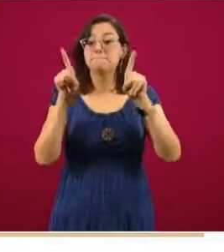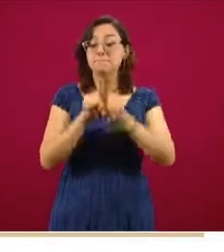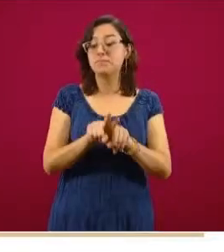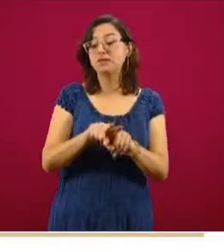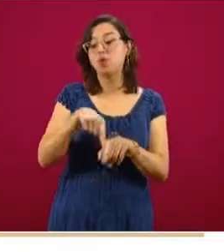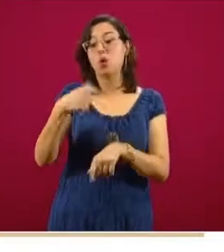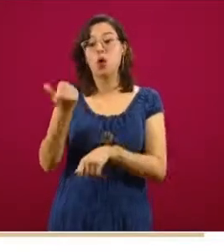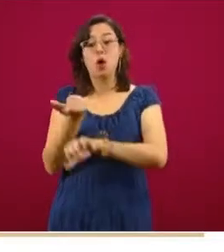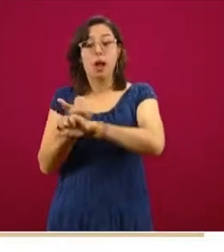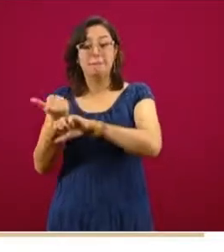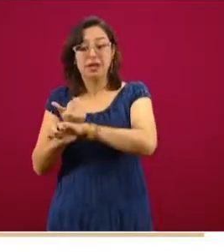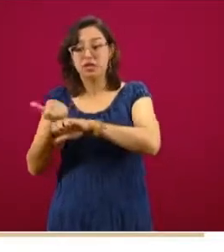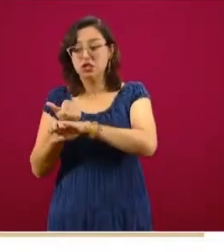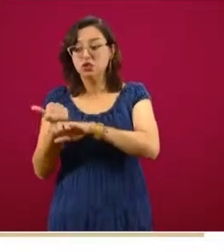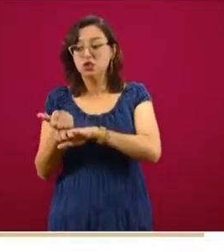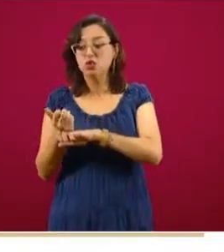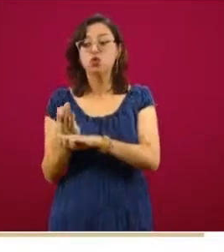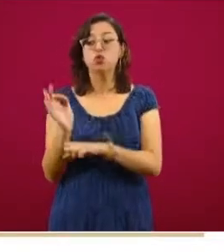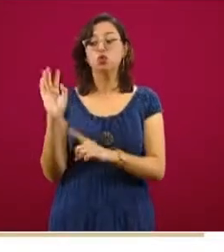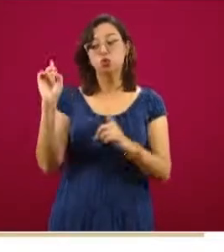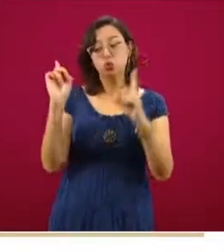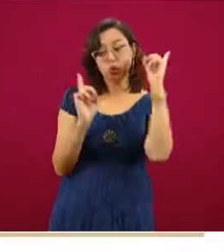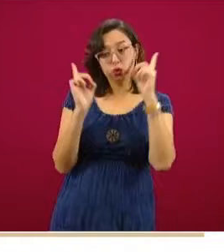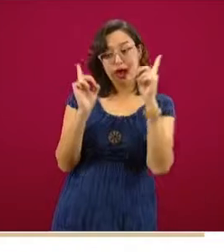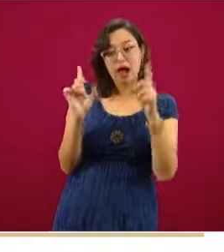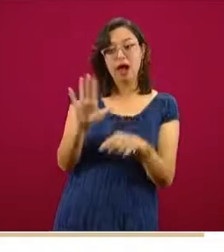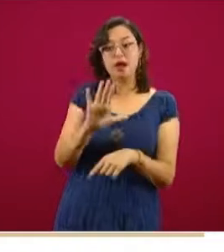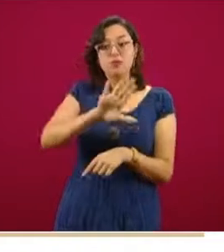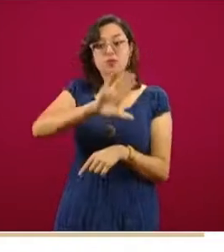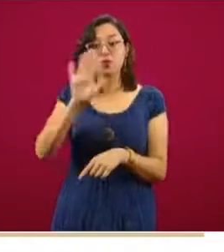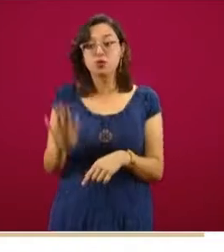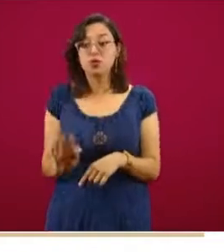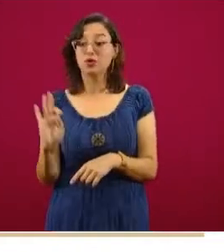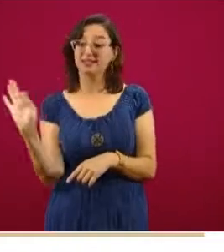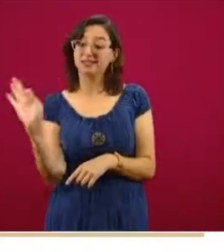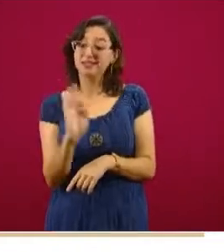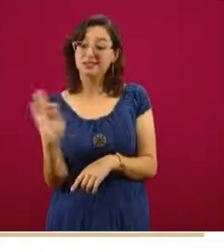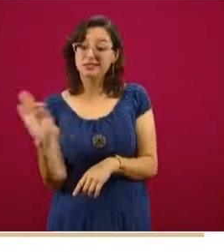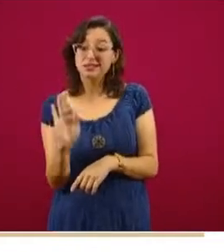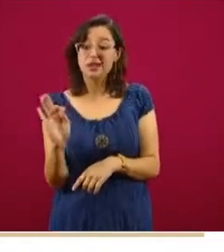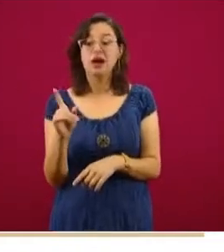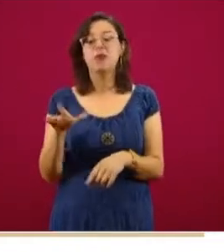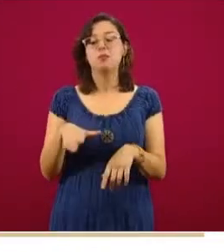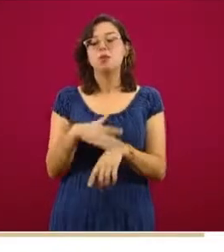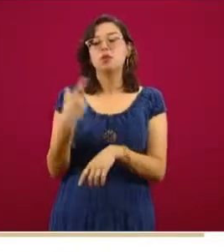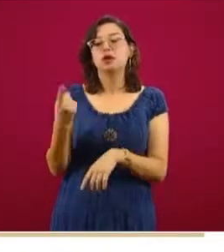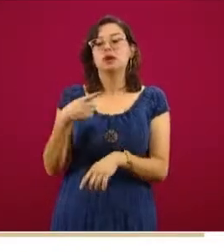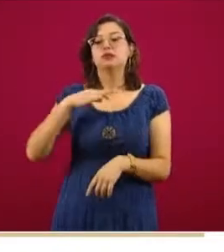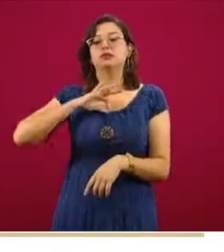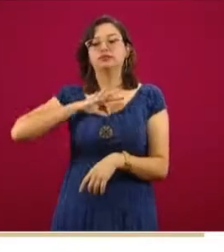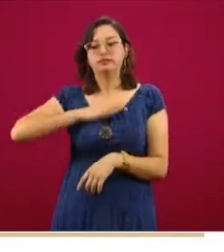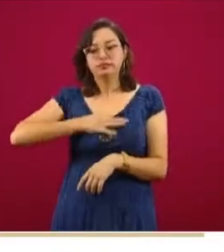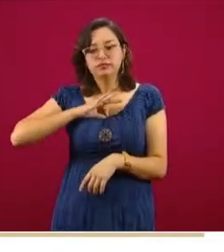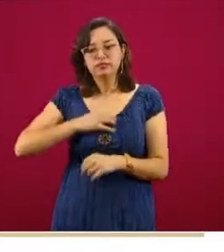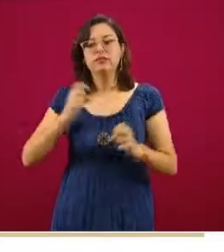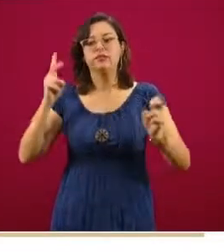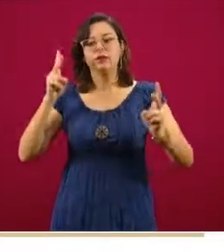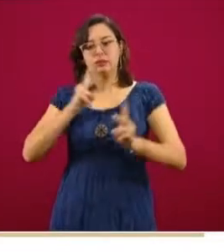tienen pendiente un resultado, es decir, son personas que a su ingreso tuvieron una infección respiratoria aguda